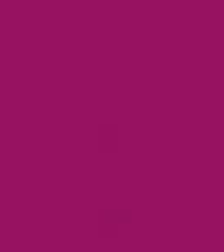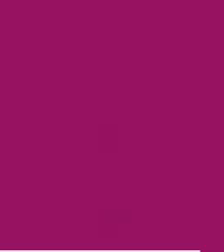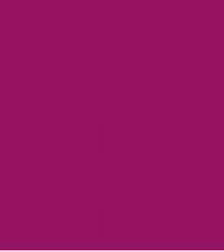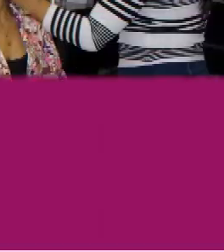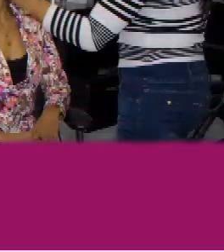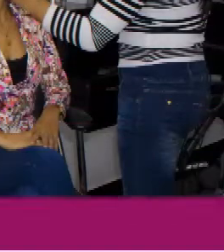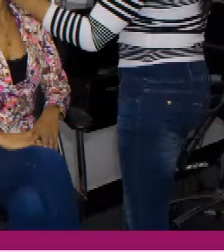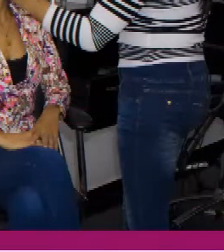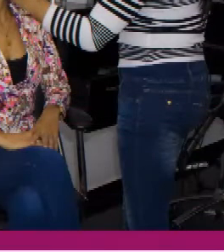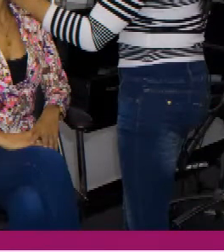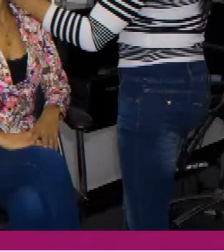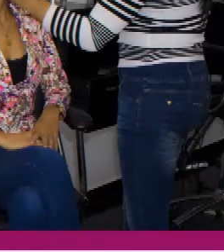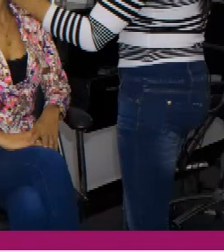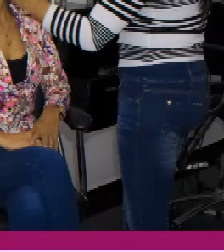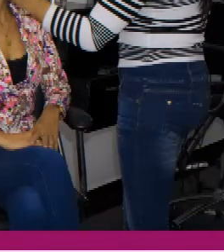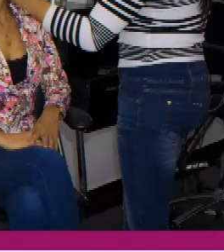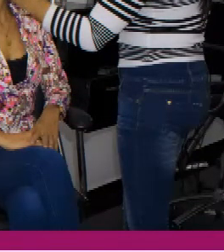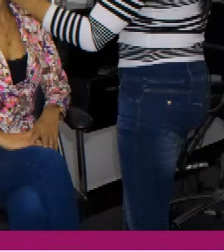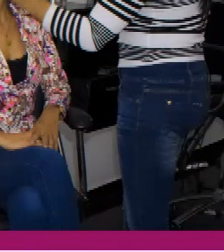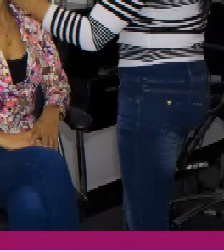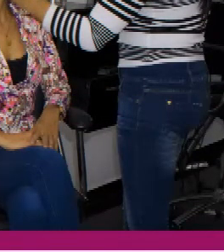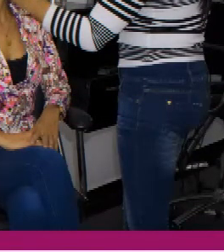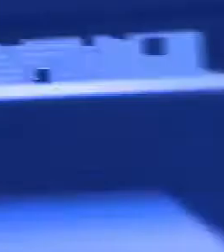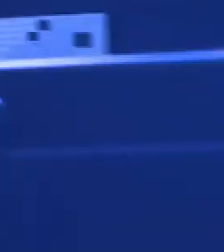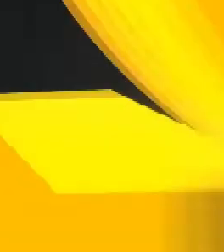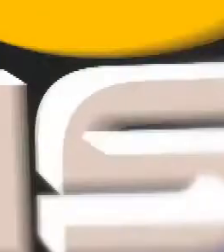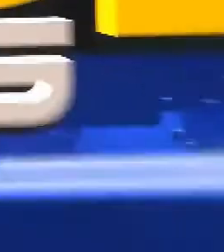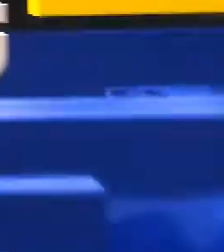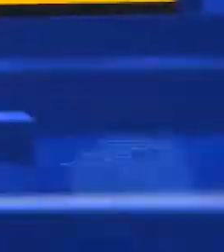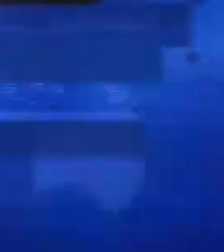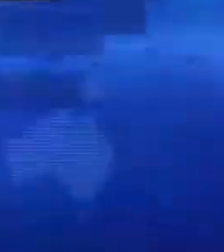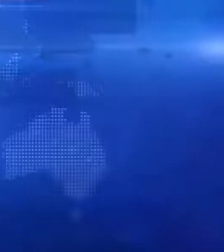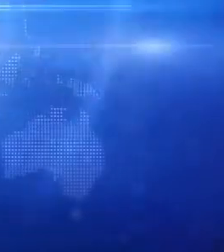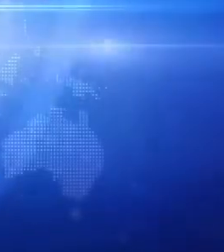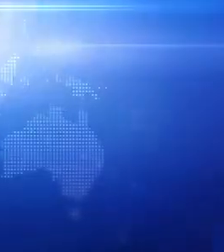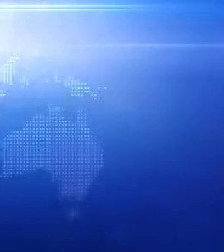imagen, belleza y estilo en un solo lugar.